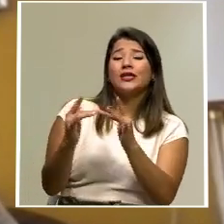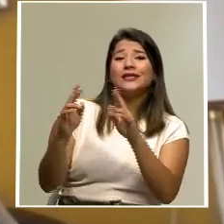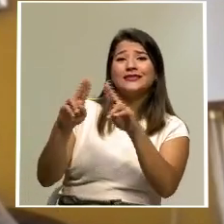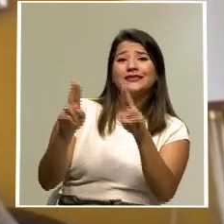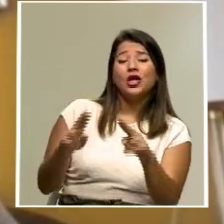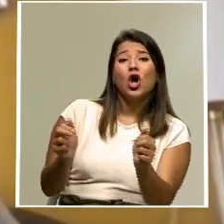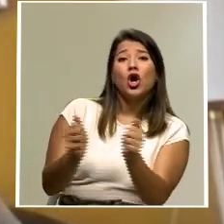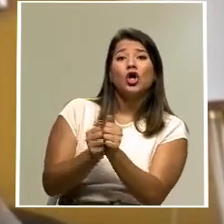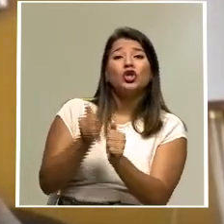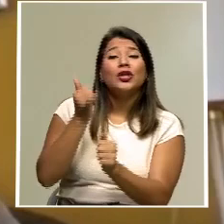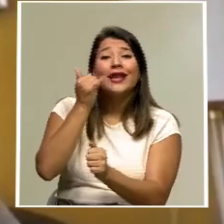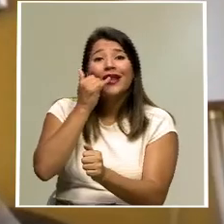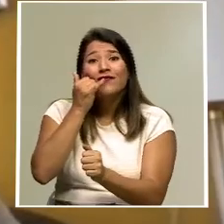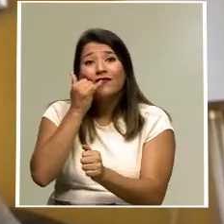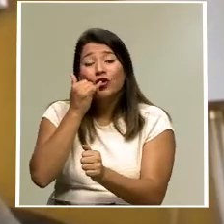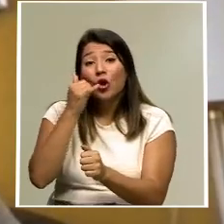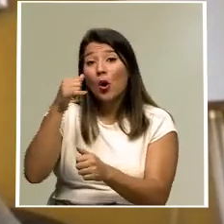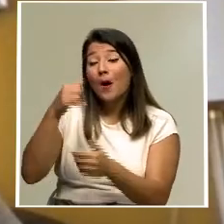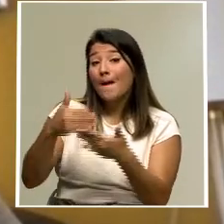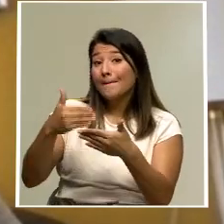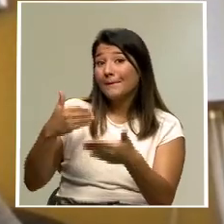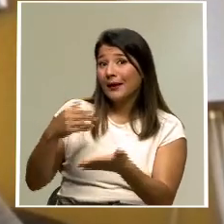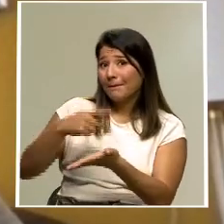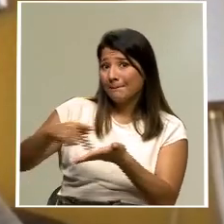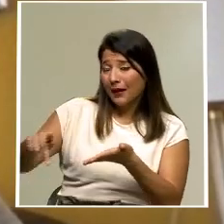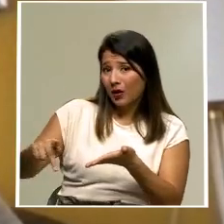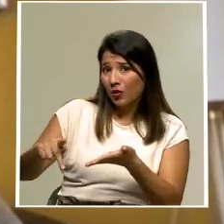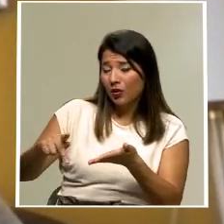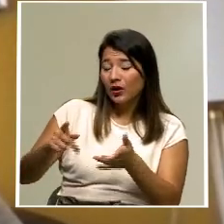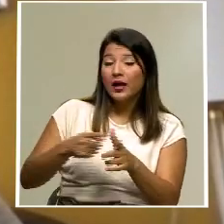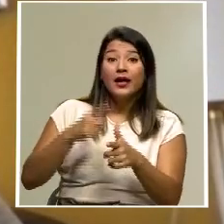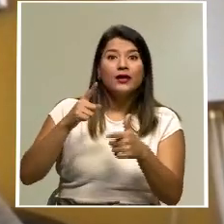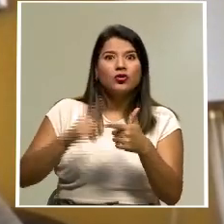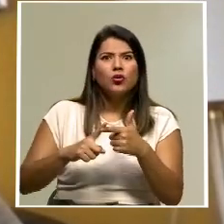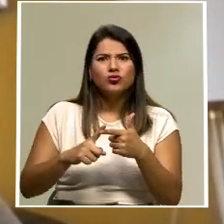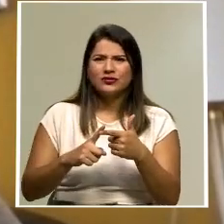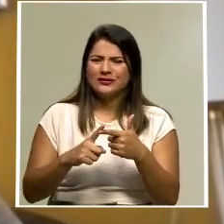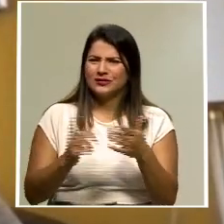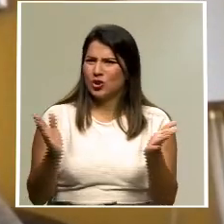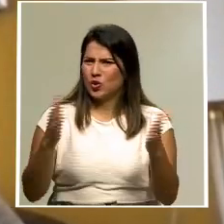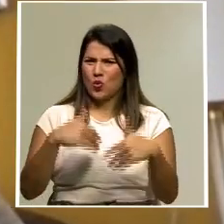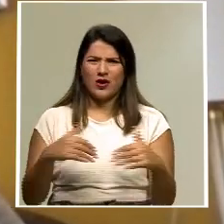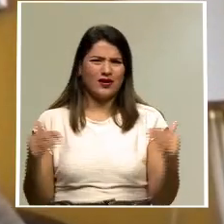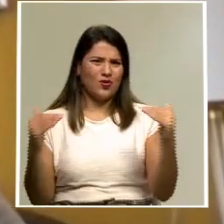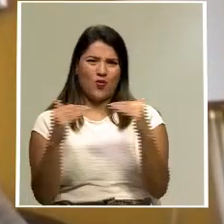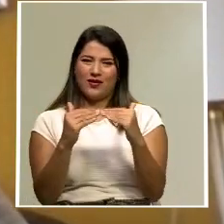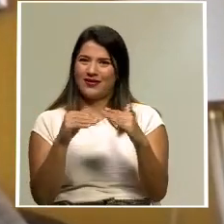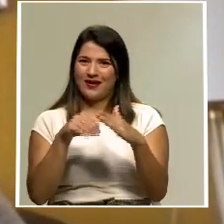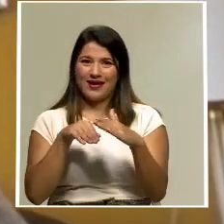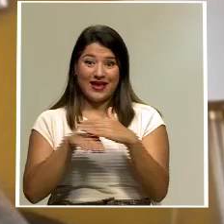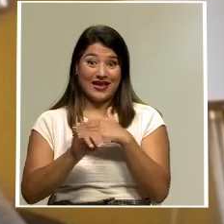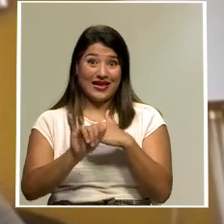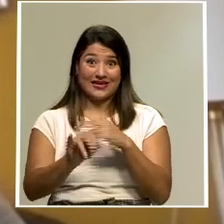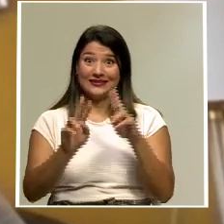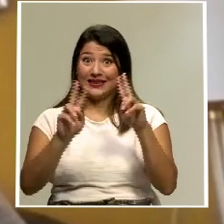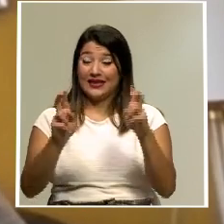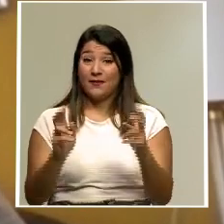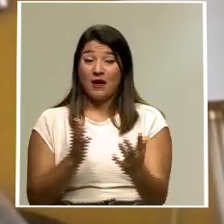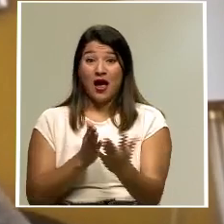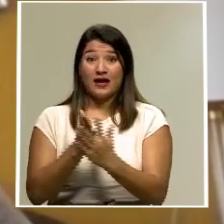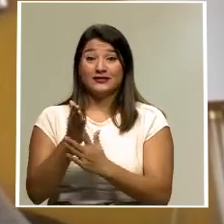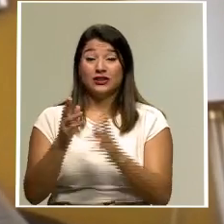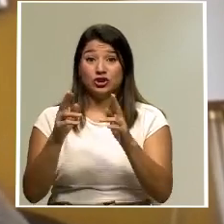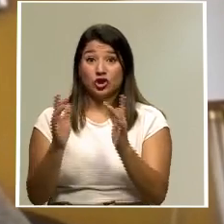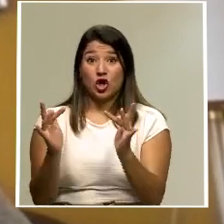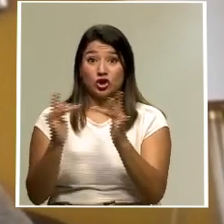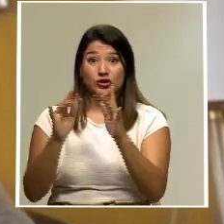teléfono prepago. Entonces, sin duda alguna, existe una gran desigualdad en este tema que hay que buscar la